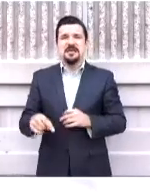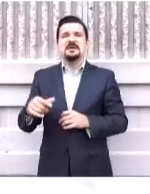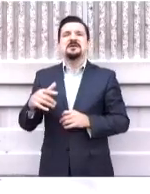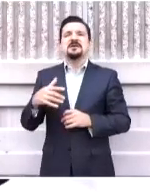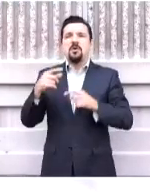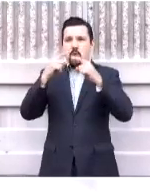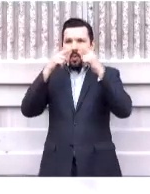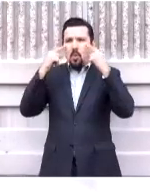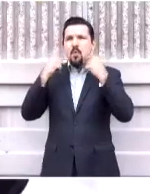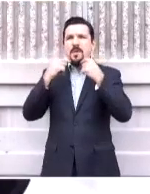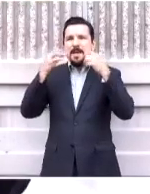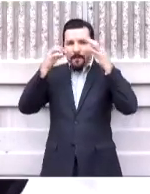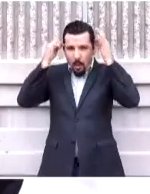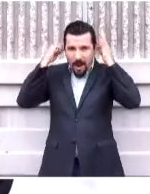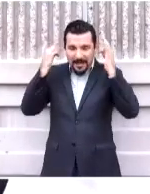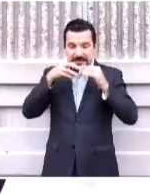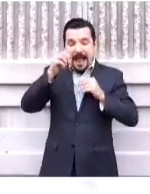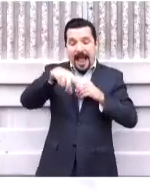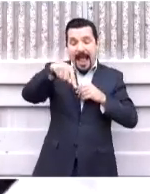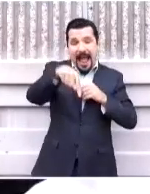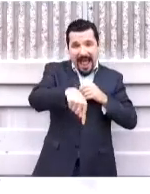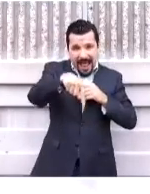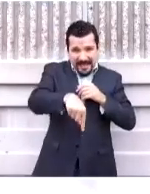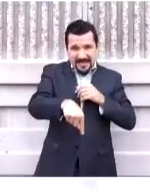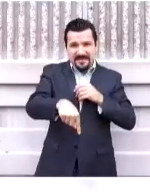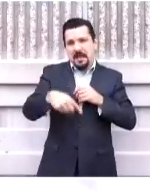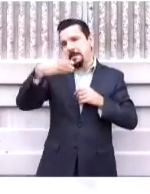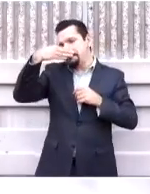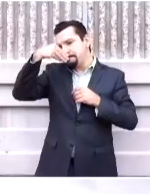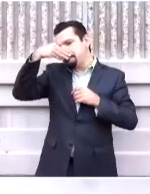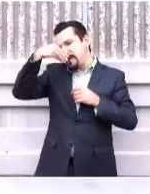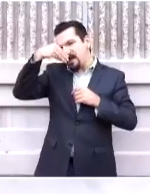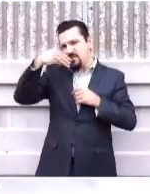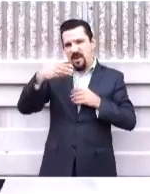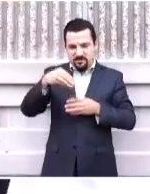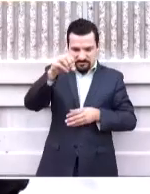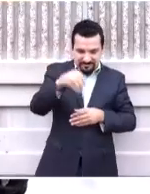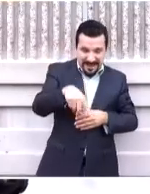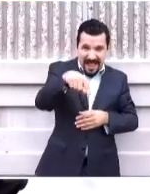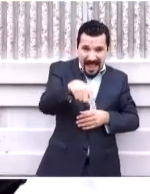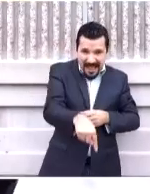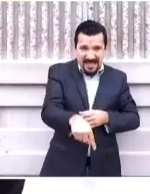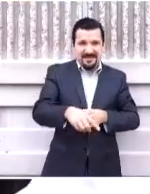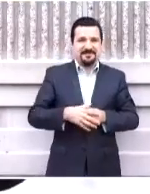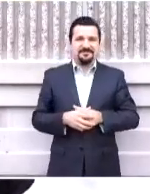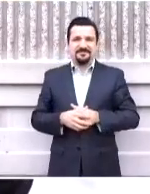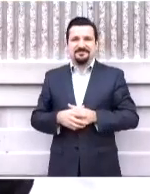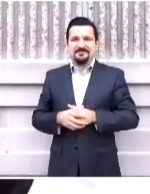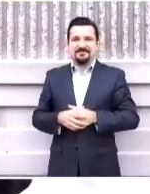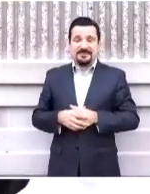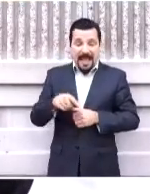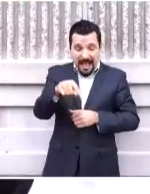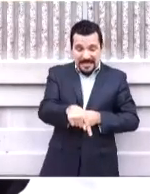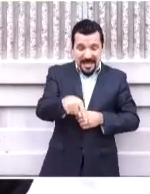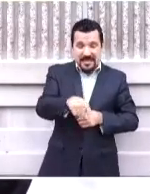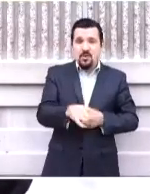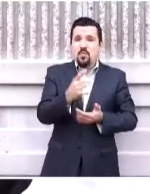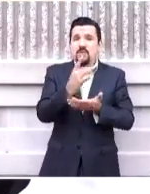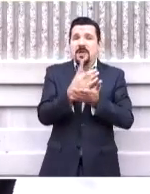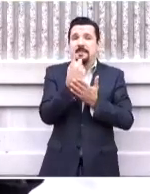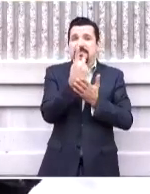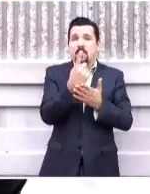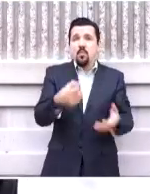de los cubrebocas que usemos, de los pañuelos desechables que utilicemos y los pongamos en una